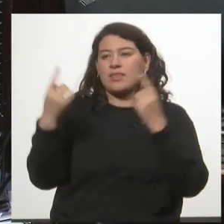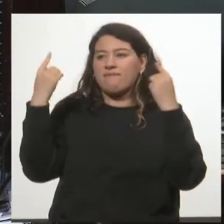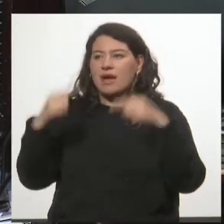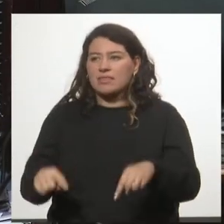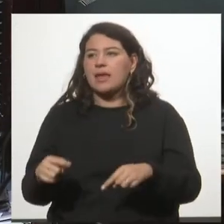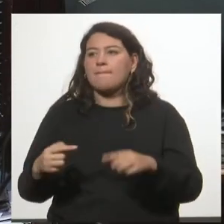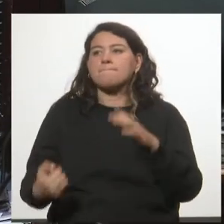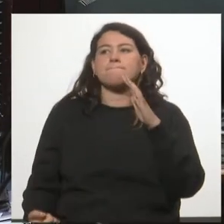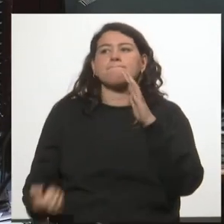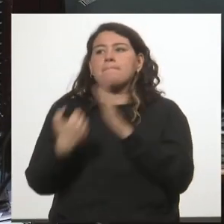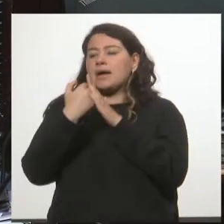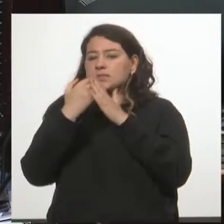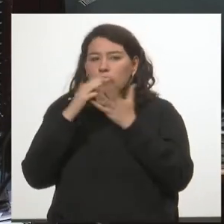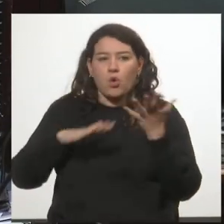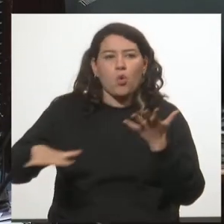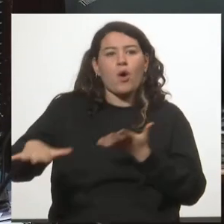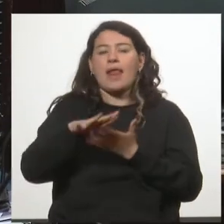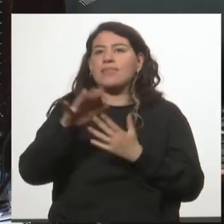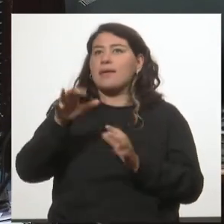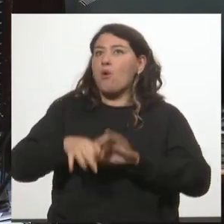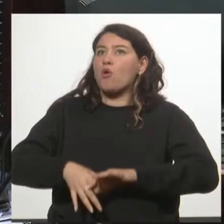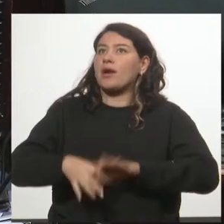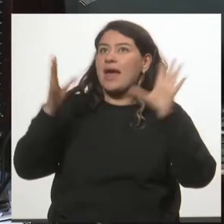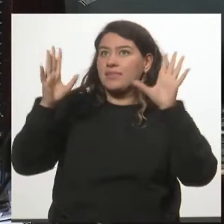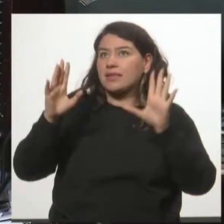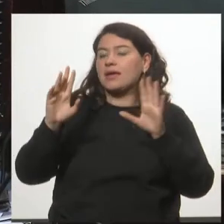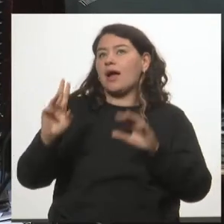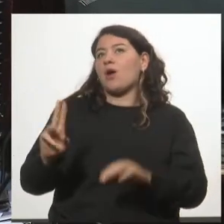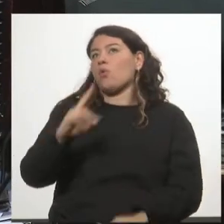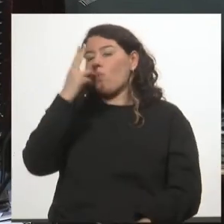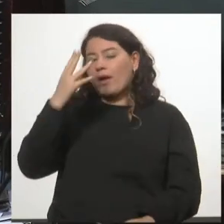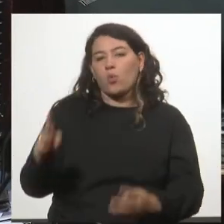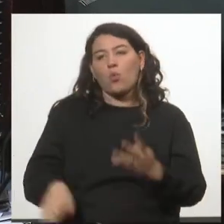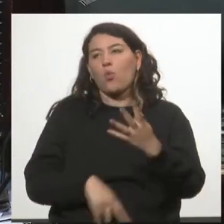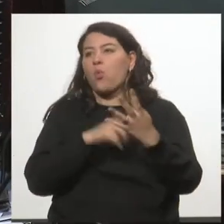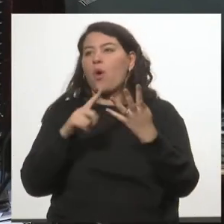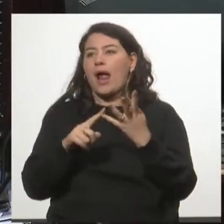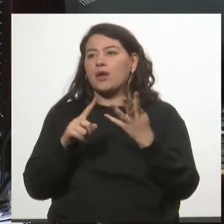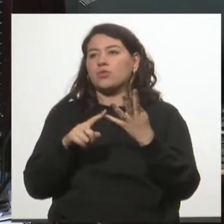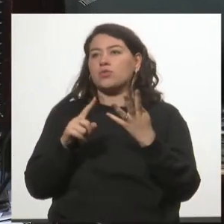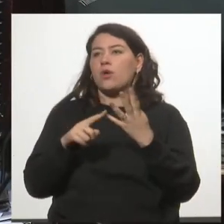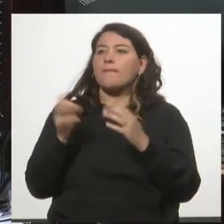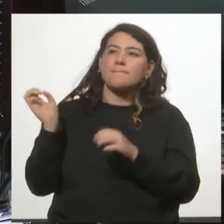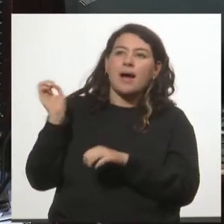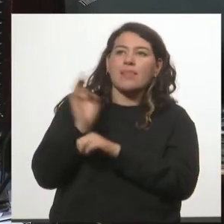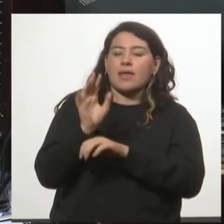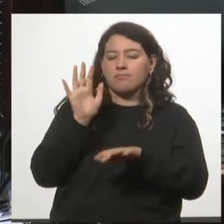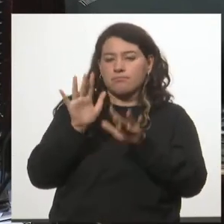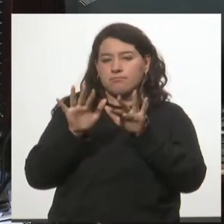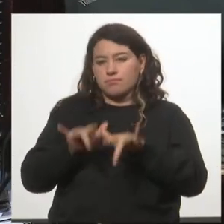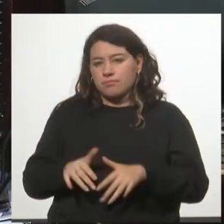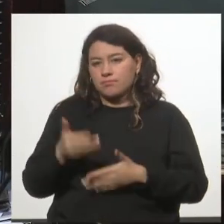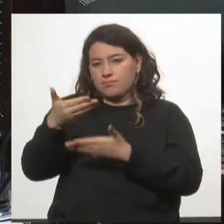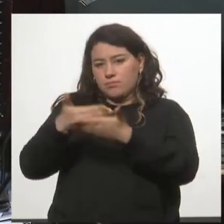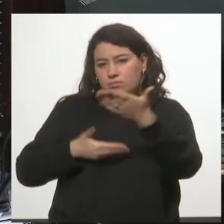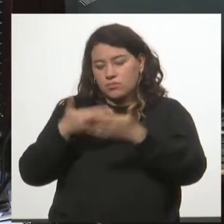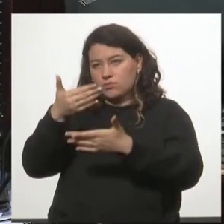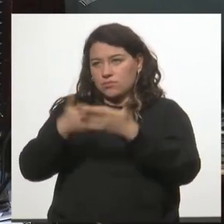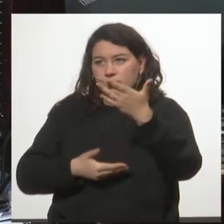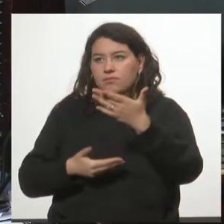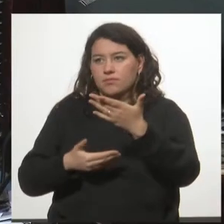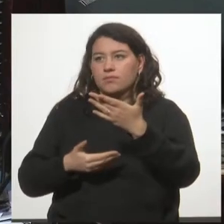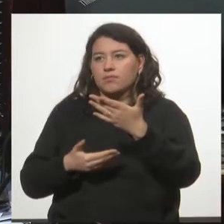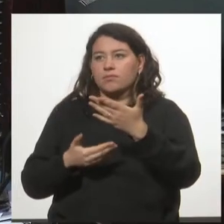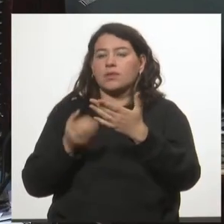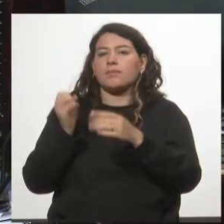máximo ámbito de representación democrática nacional cuarto dispone el envío de la versión taquigráfica de documentos presentados en